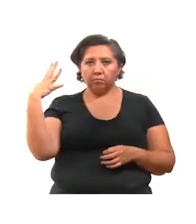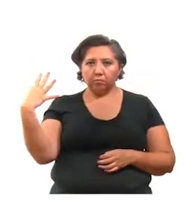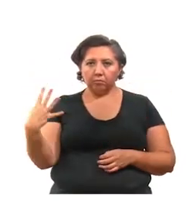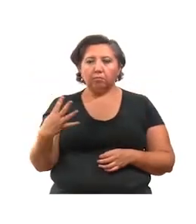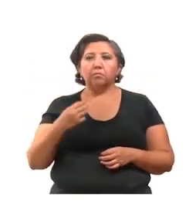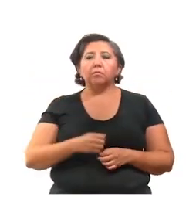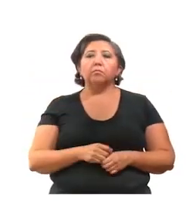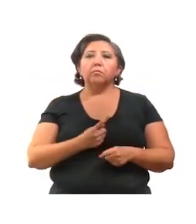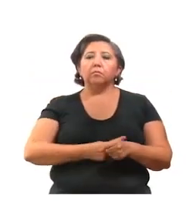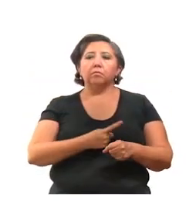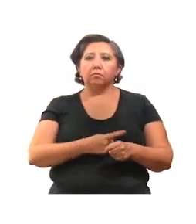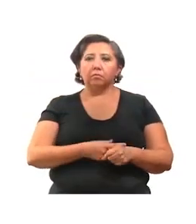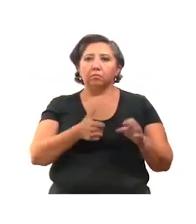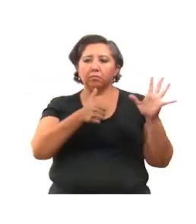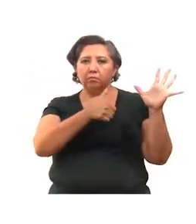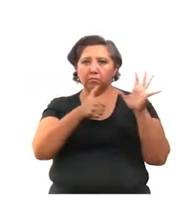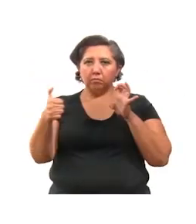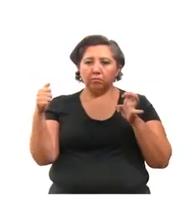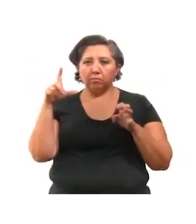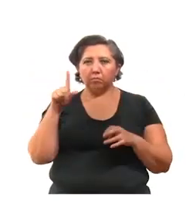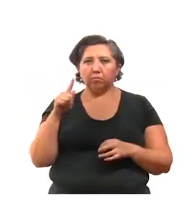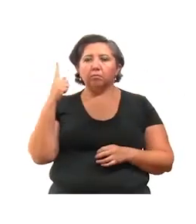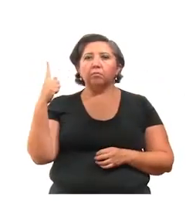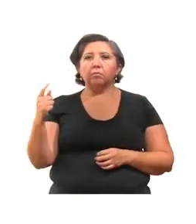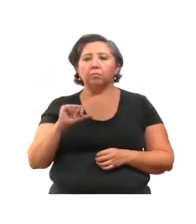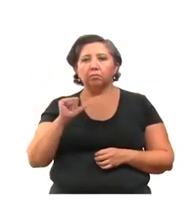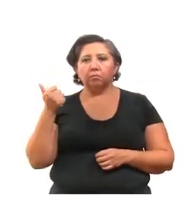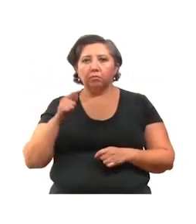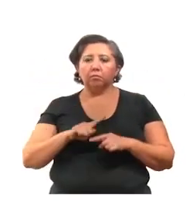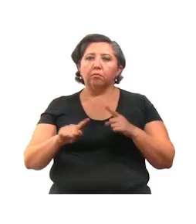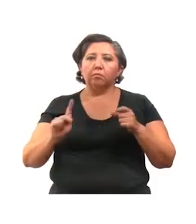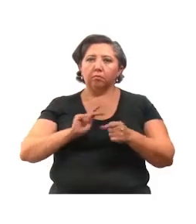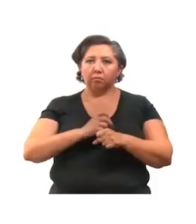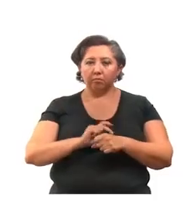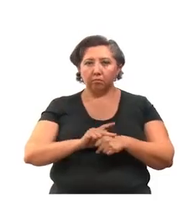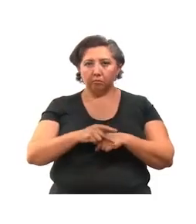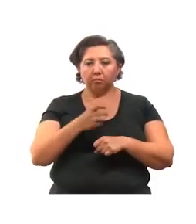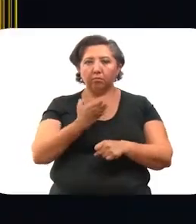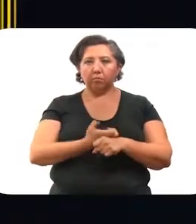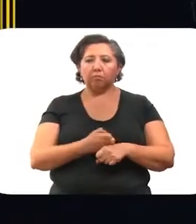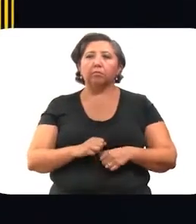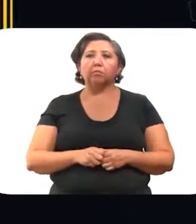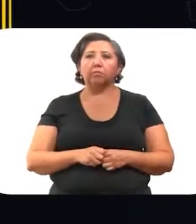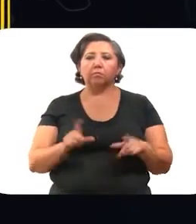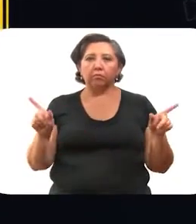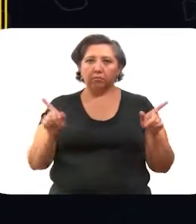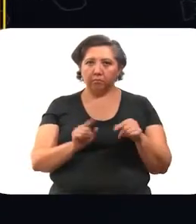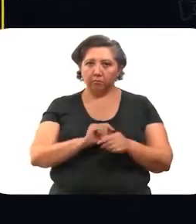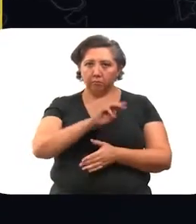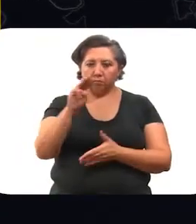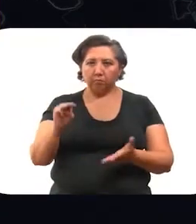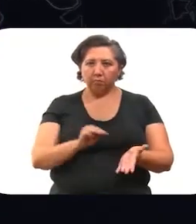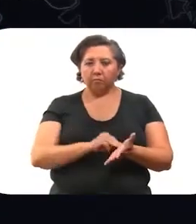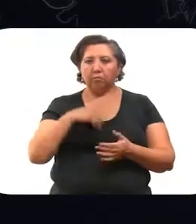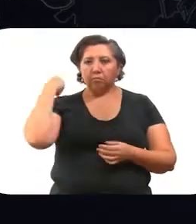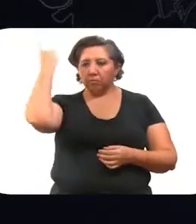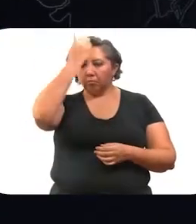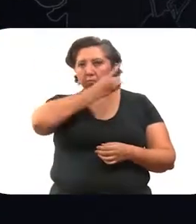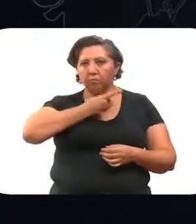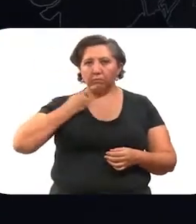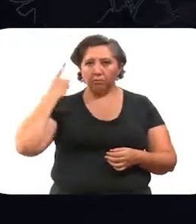83.924 casos positivos, 671 son de otro país u otro estado. Específicamente en Mérida